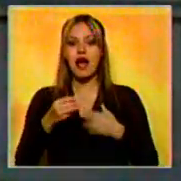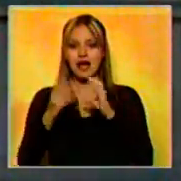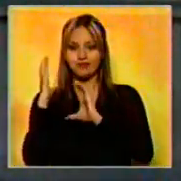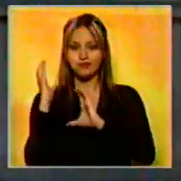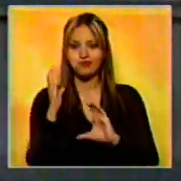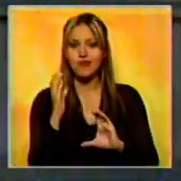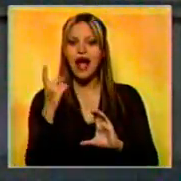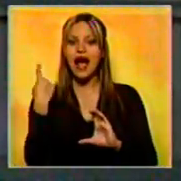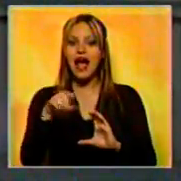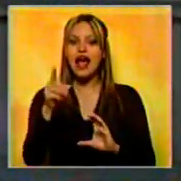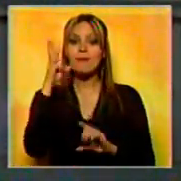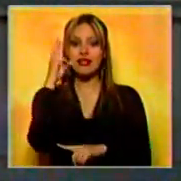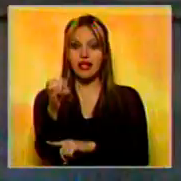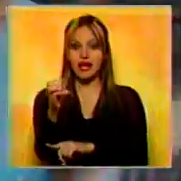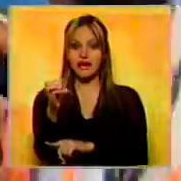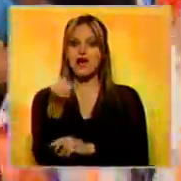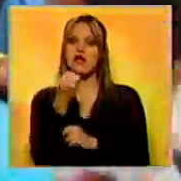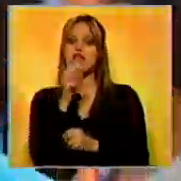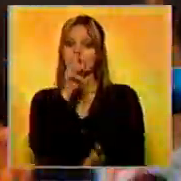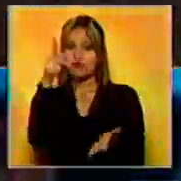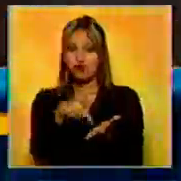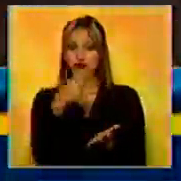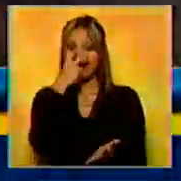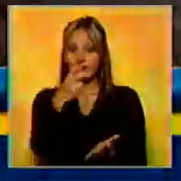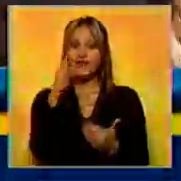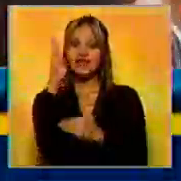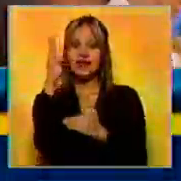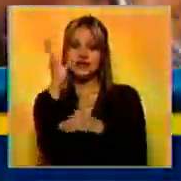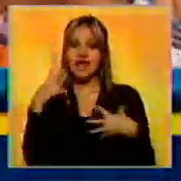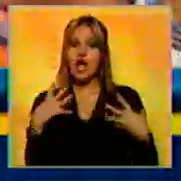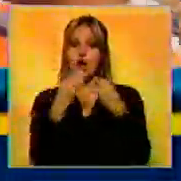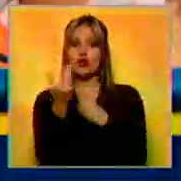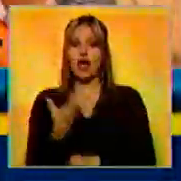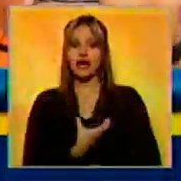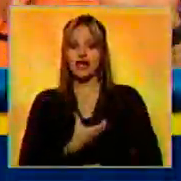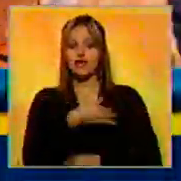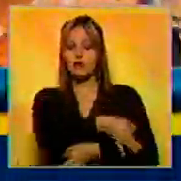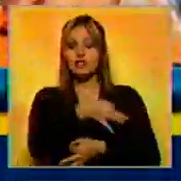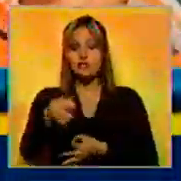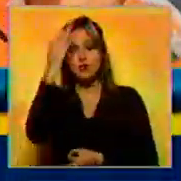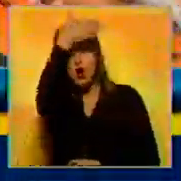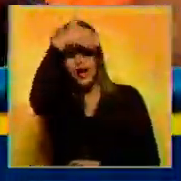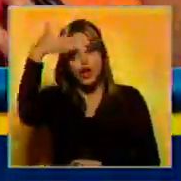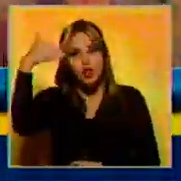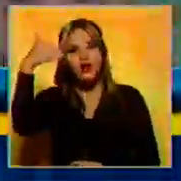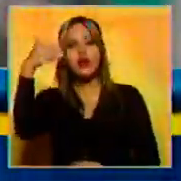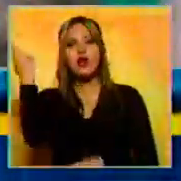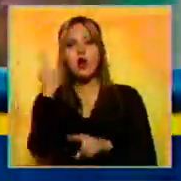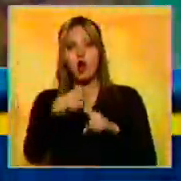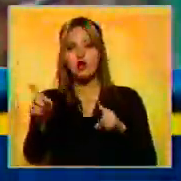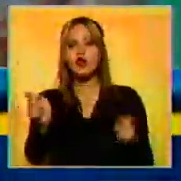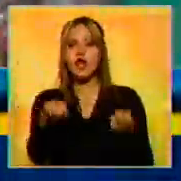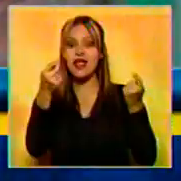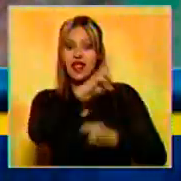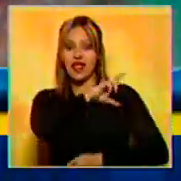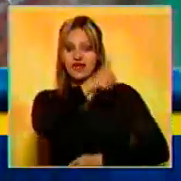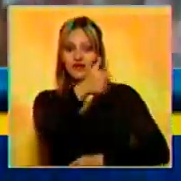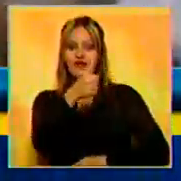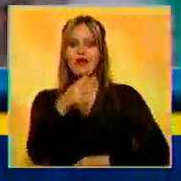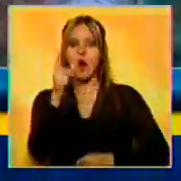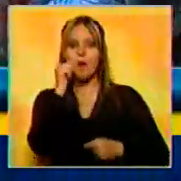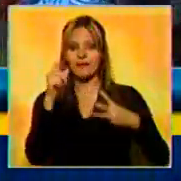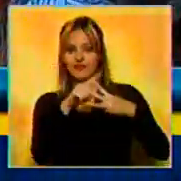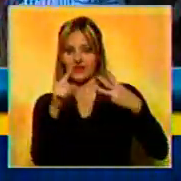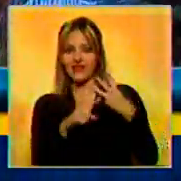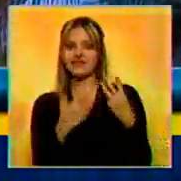Nombre de Jesús de Petare. Capriles asistió a la iglesia acompañado por el alcalde del municipio de Sucre, Carlos Ocariz, y su jefe de campaña, Henry Falcón,